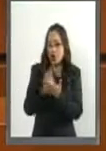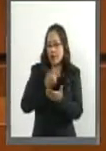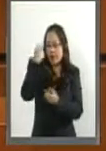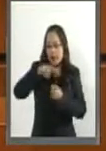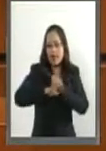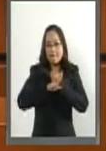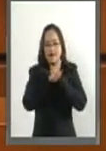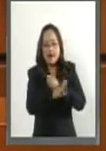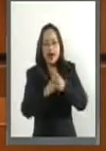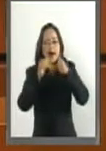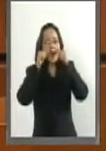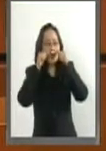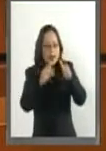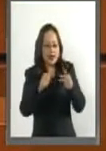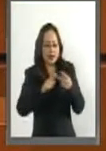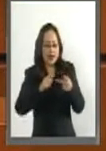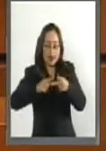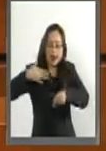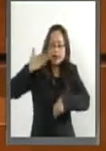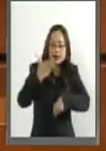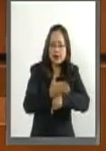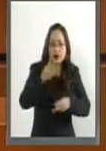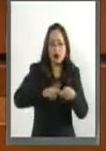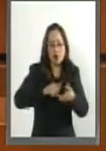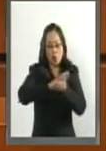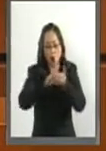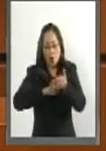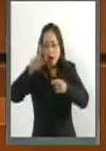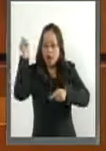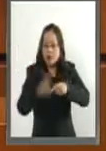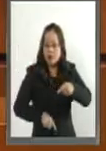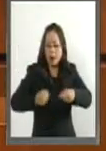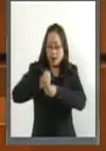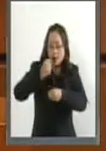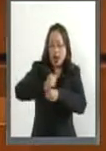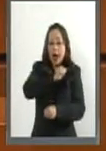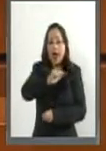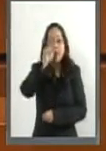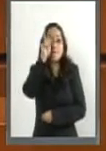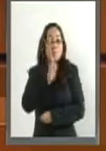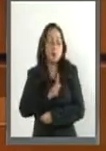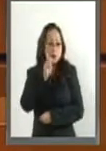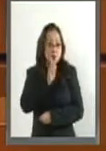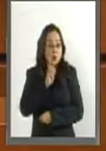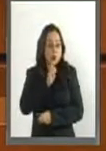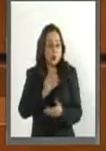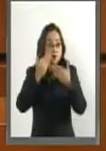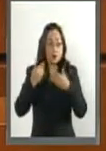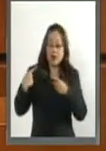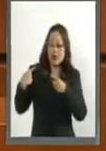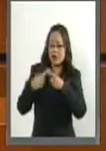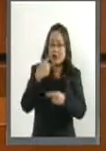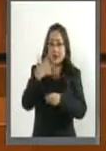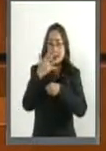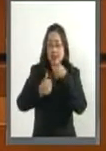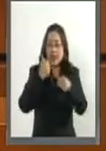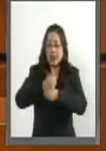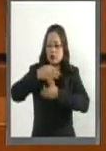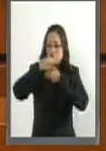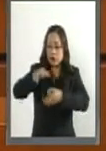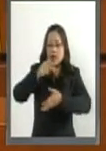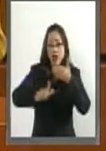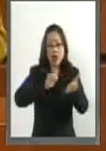prevenir, atender, sancionar y erradicar la violencia hacia las mujeres. A 10 años de distancia de esta